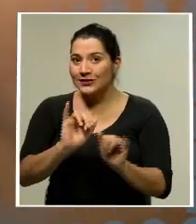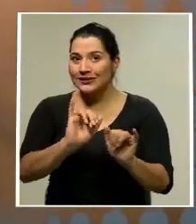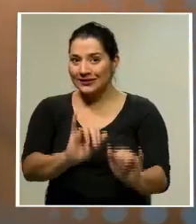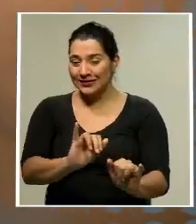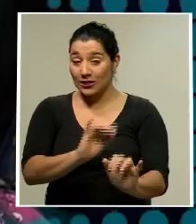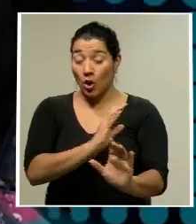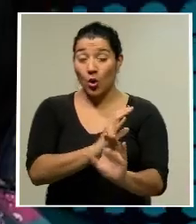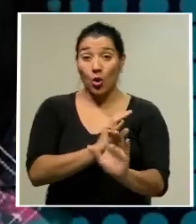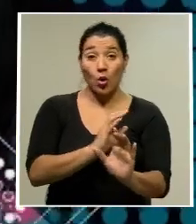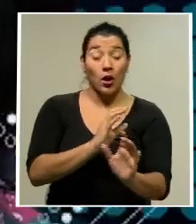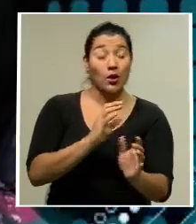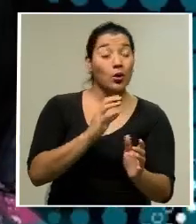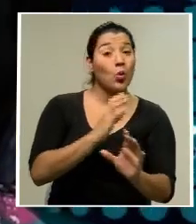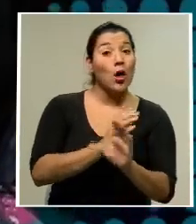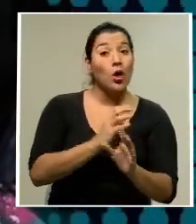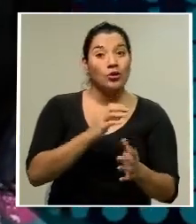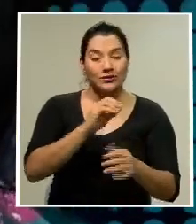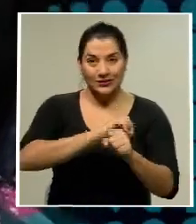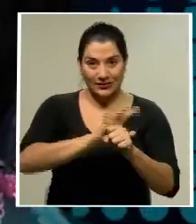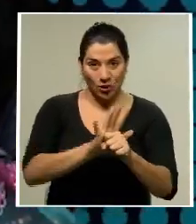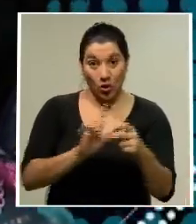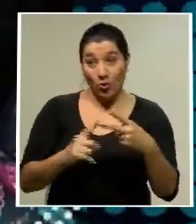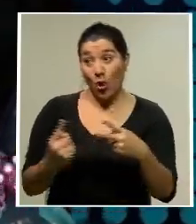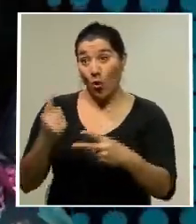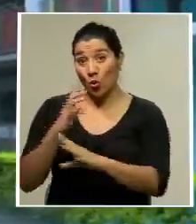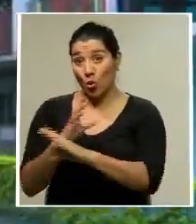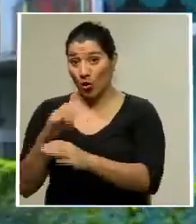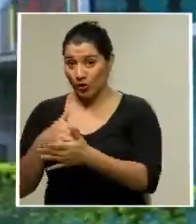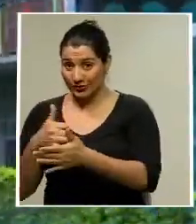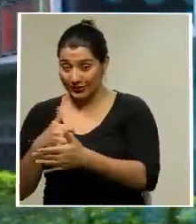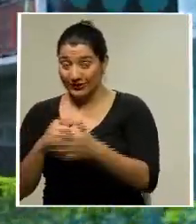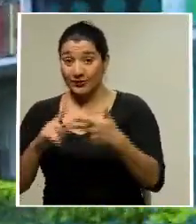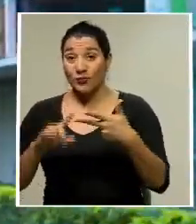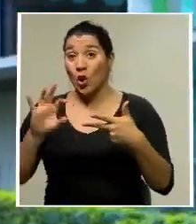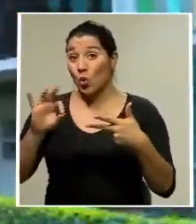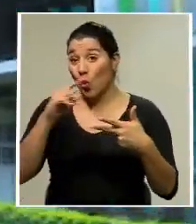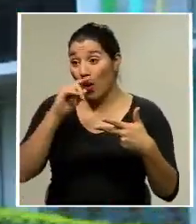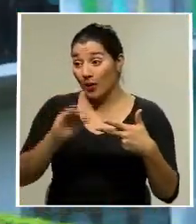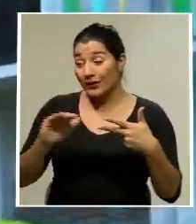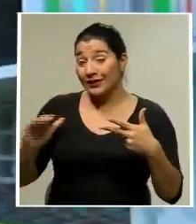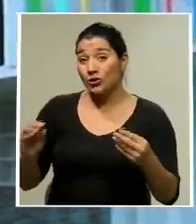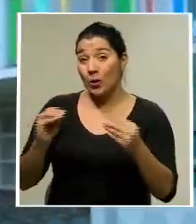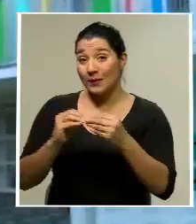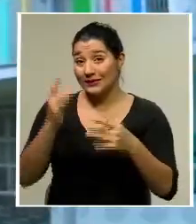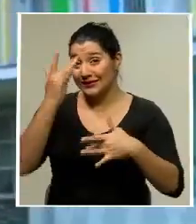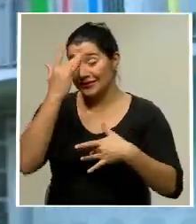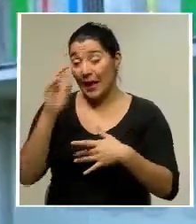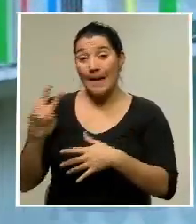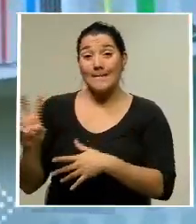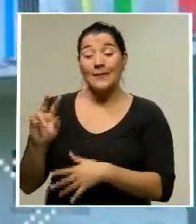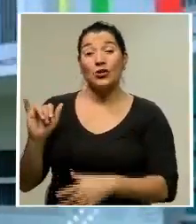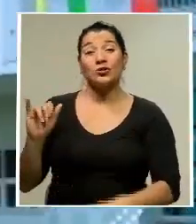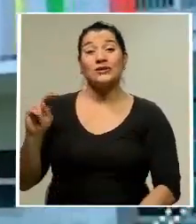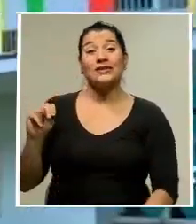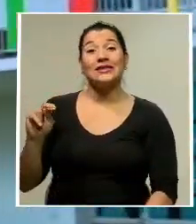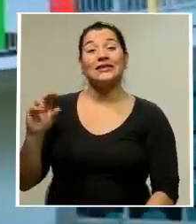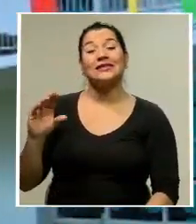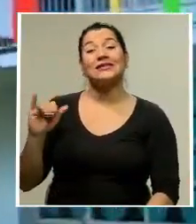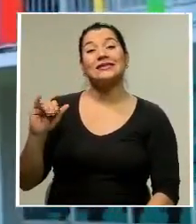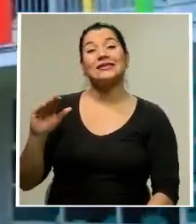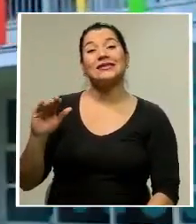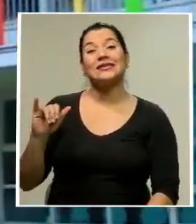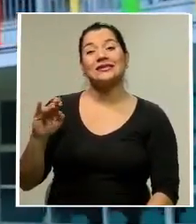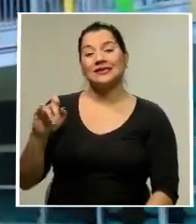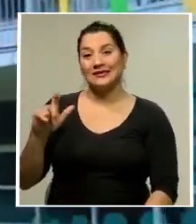y 1 de ellos en UCI, mientras que otros 9 menores también están internados por el virus sincicial y 3 de ellos están en